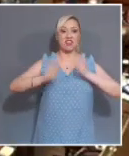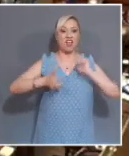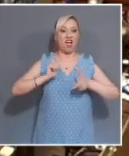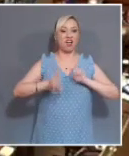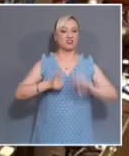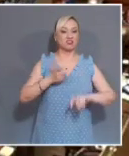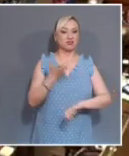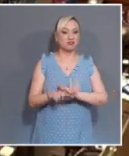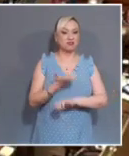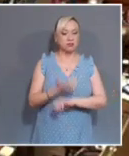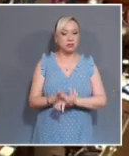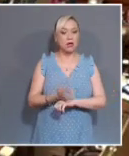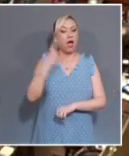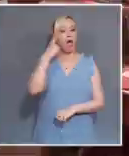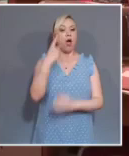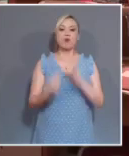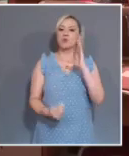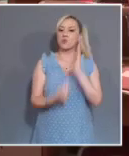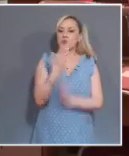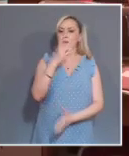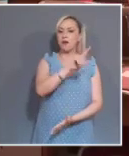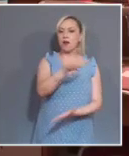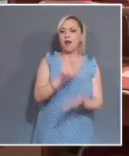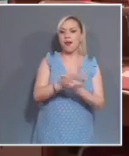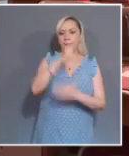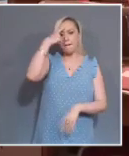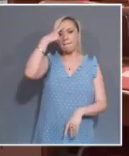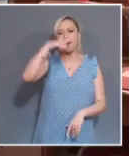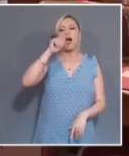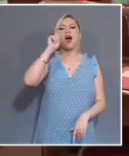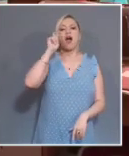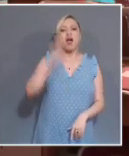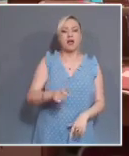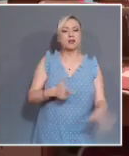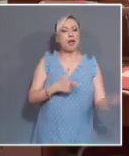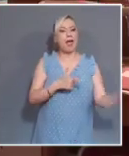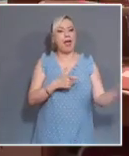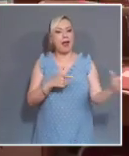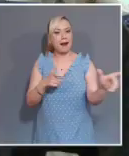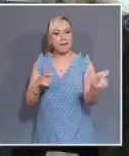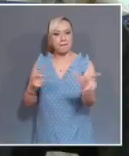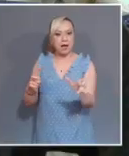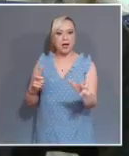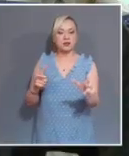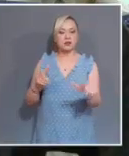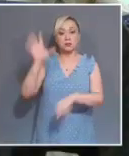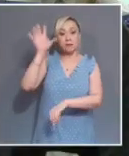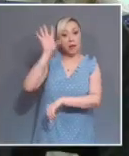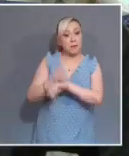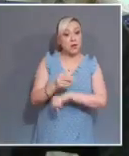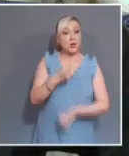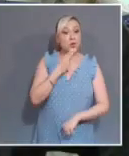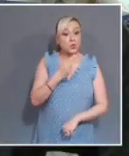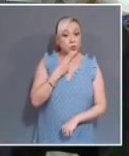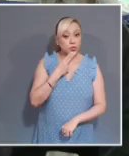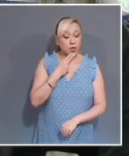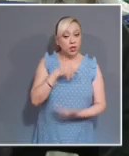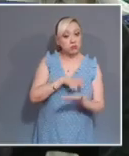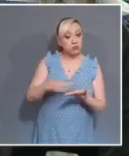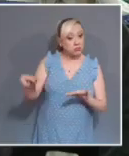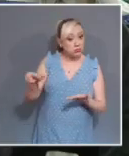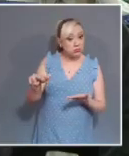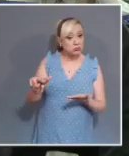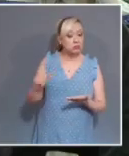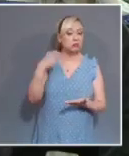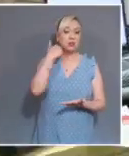una iniciativa para regular el acceso de armas de fuego o a las armas de fuego. Consiste en aumentar de 18